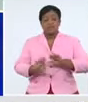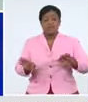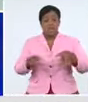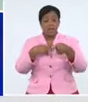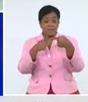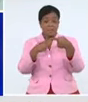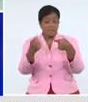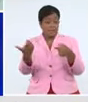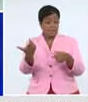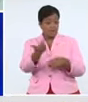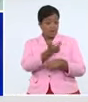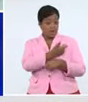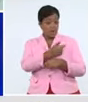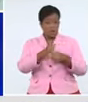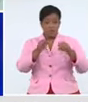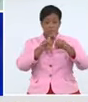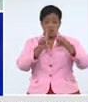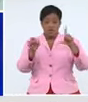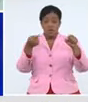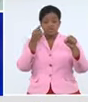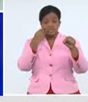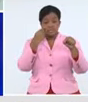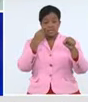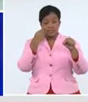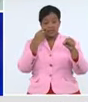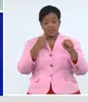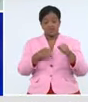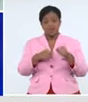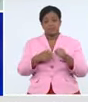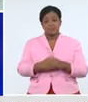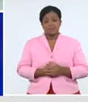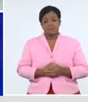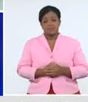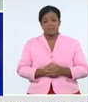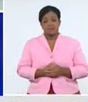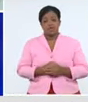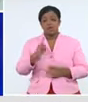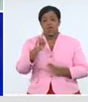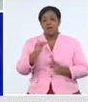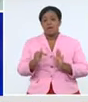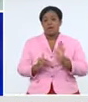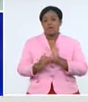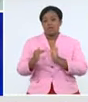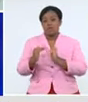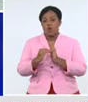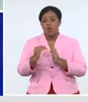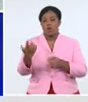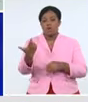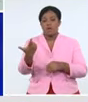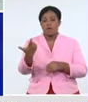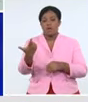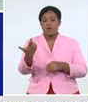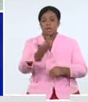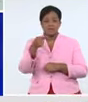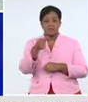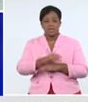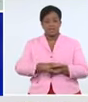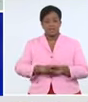dosis en el país, como pueden ver, más de 9 millones de primeras dosis, 9.802.000.